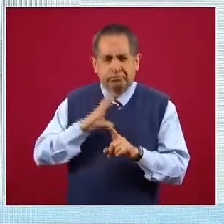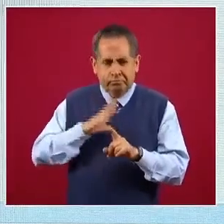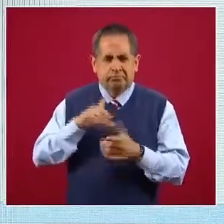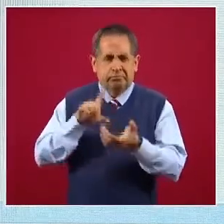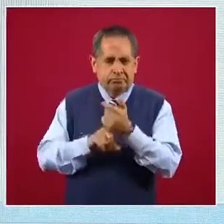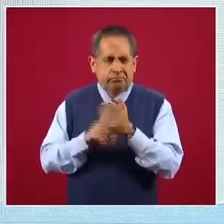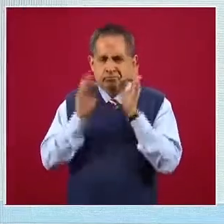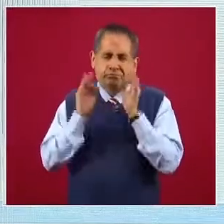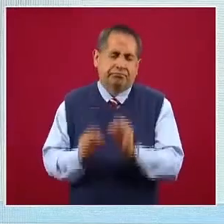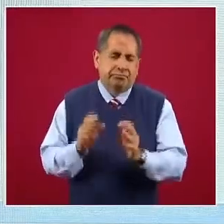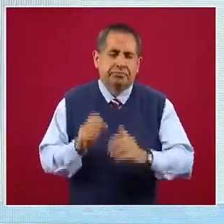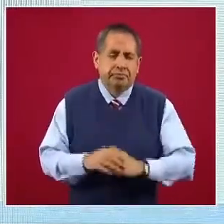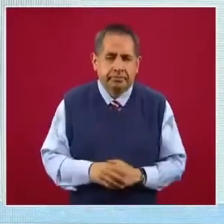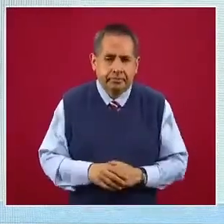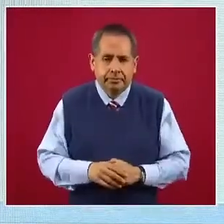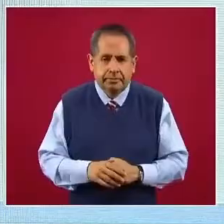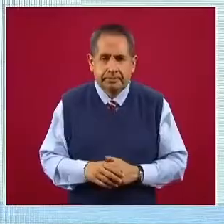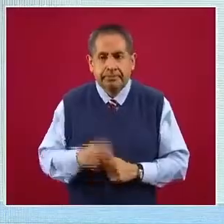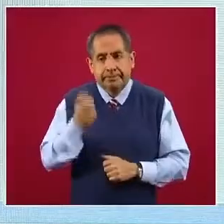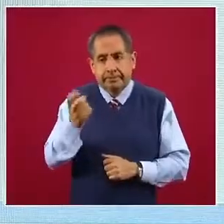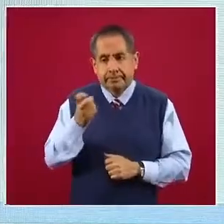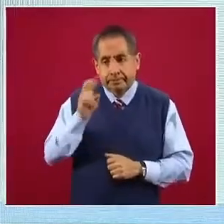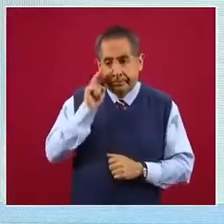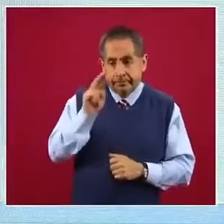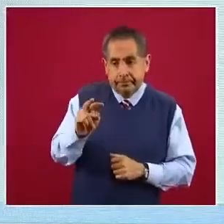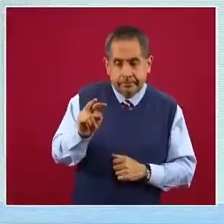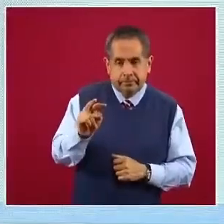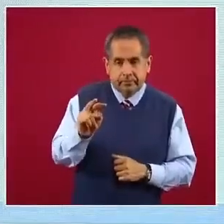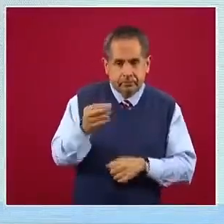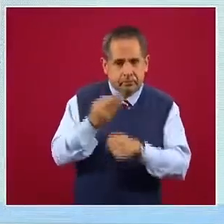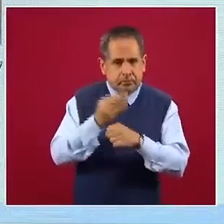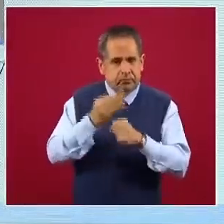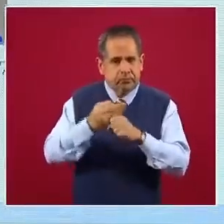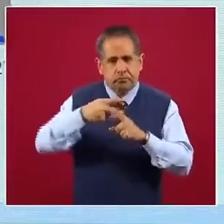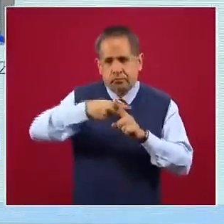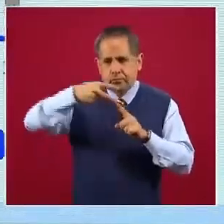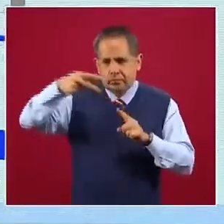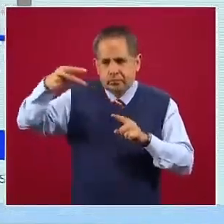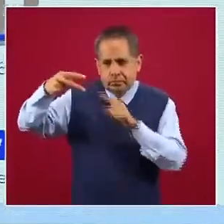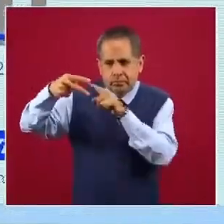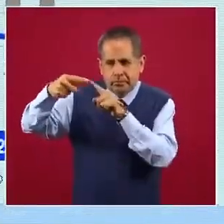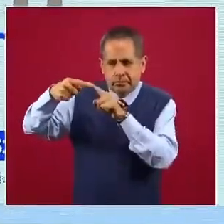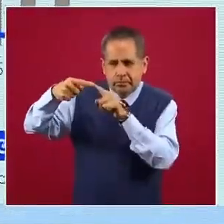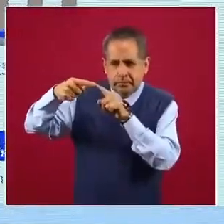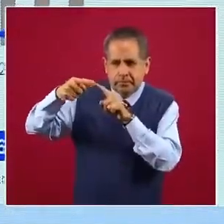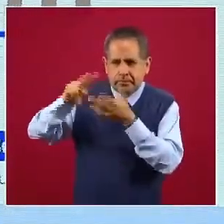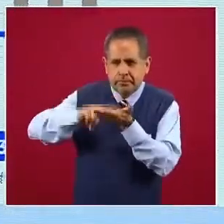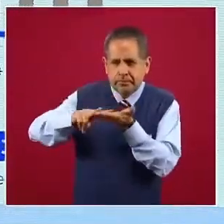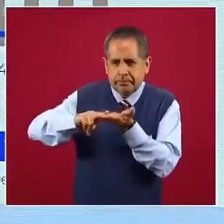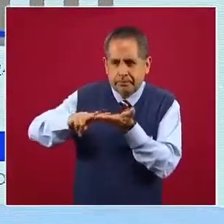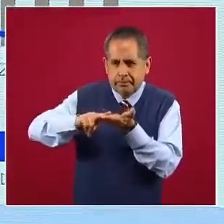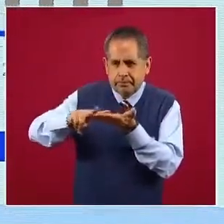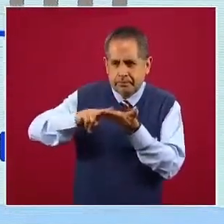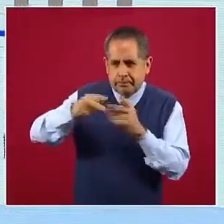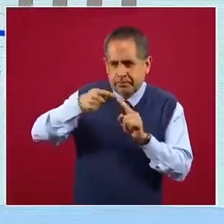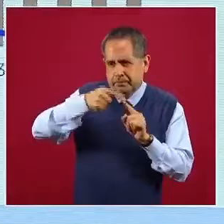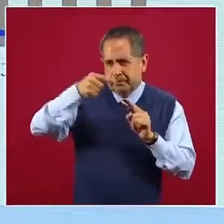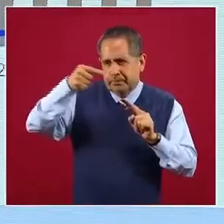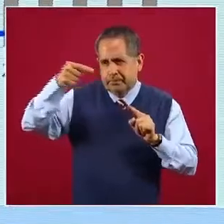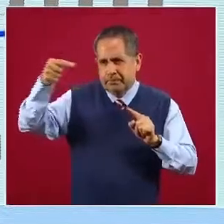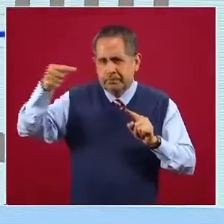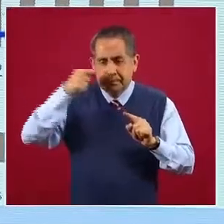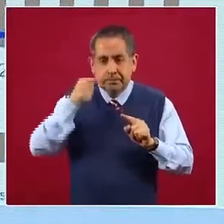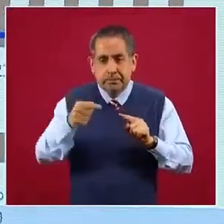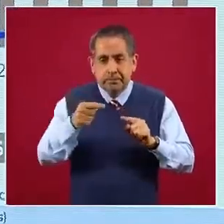finalmente se confirmen. Y esto es precisamente lo que vemos en esta línea de color verde. Por eso pueden ver que la línea de color